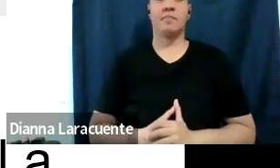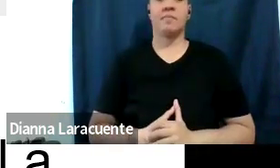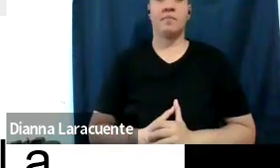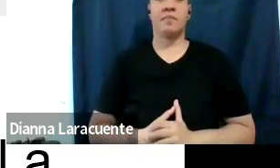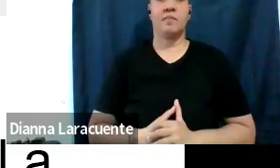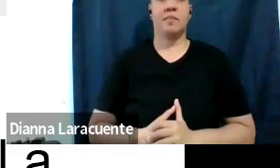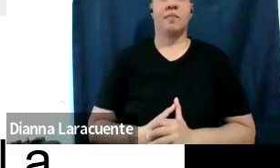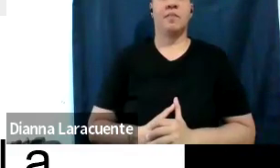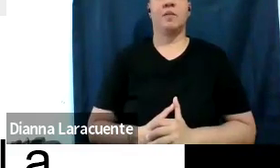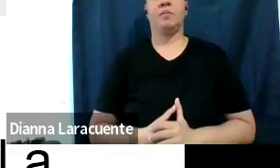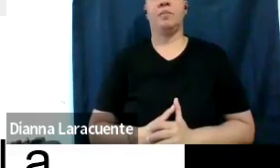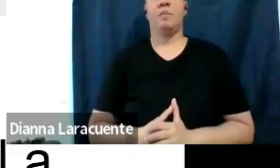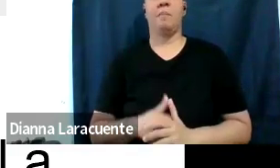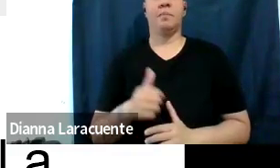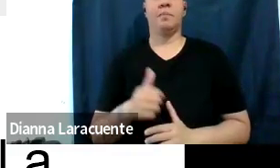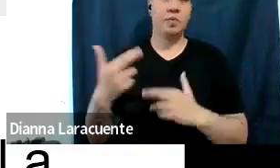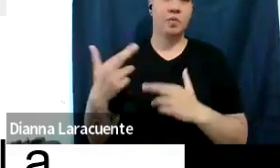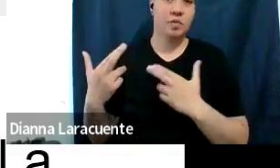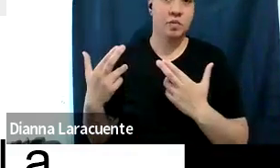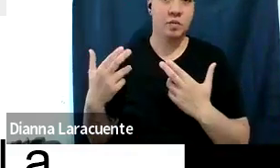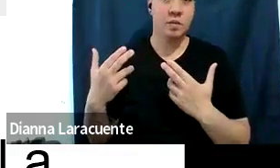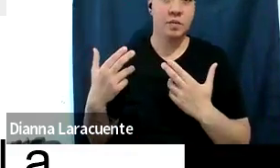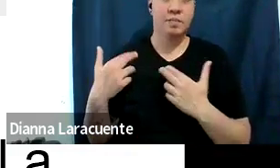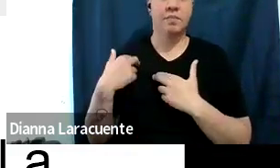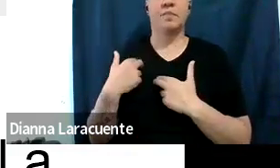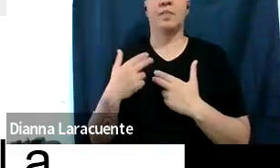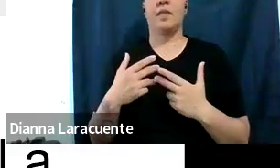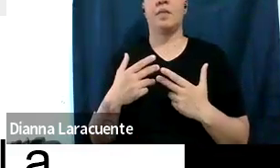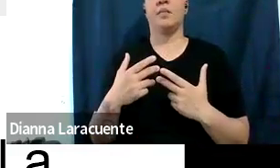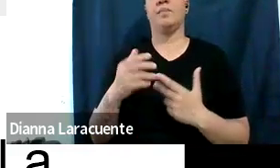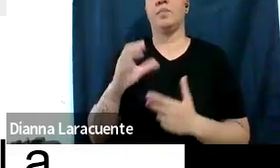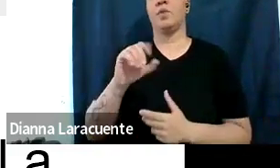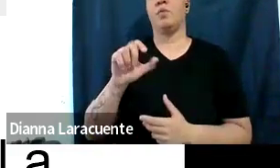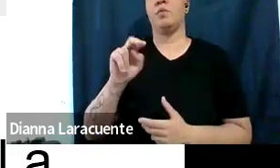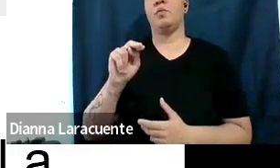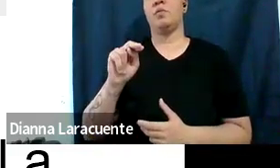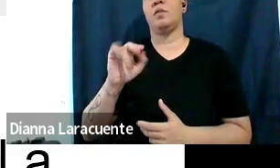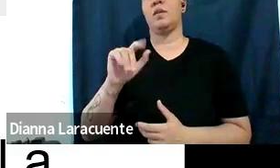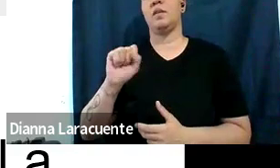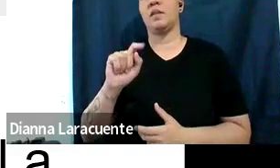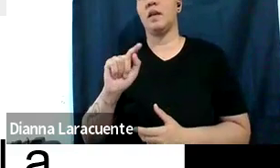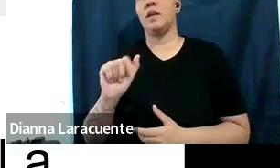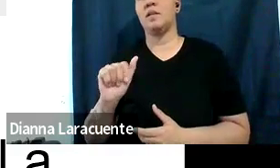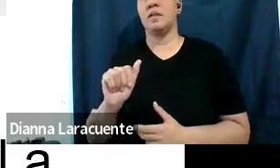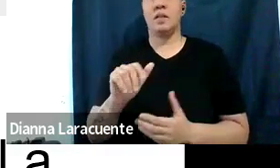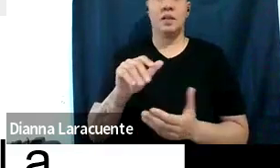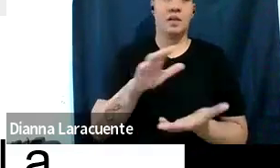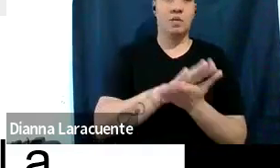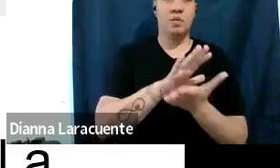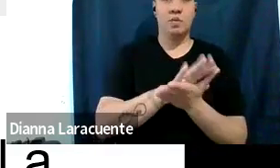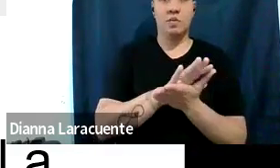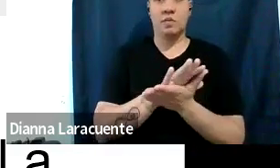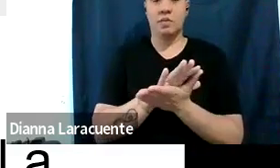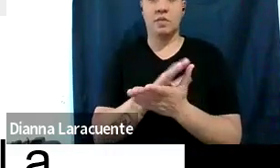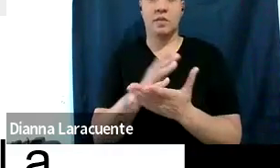Otras encomiendas colonialistas fue la educación y la policía insular. Henry llegó con la idea